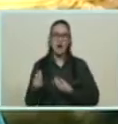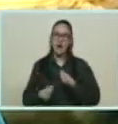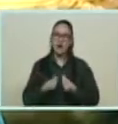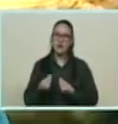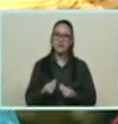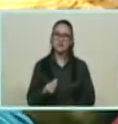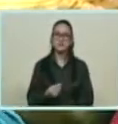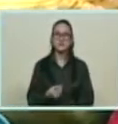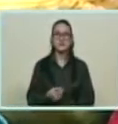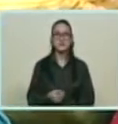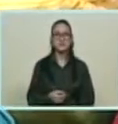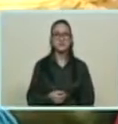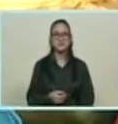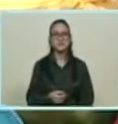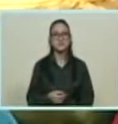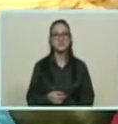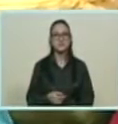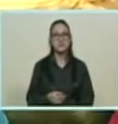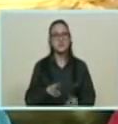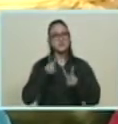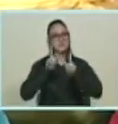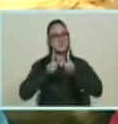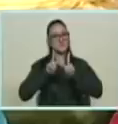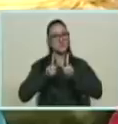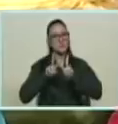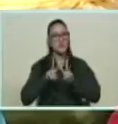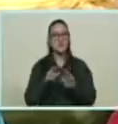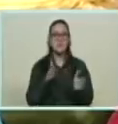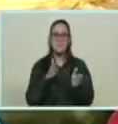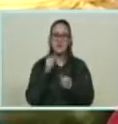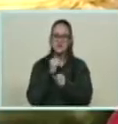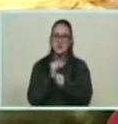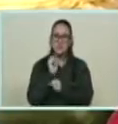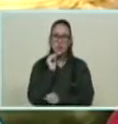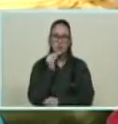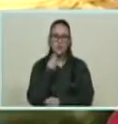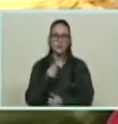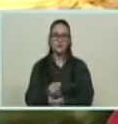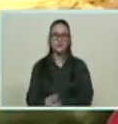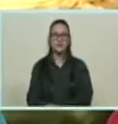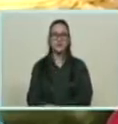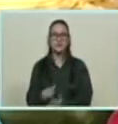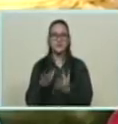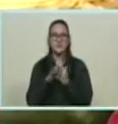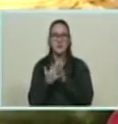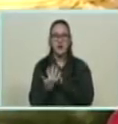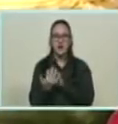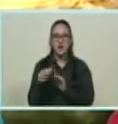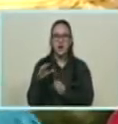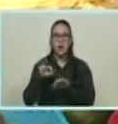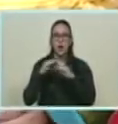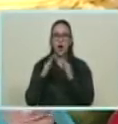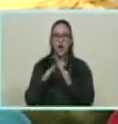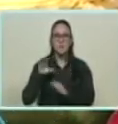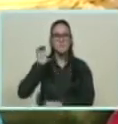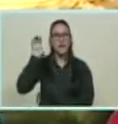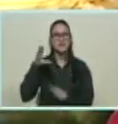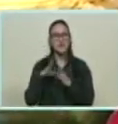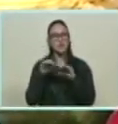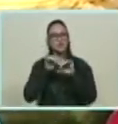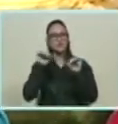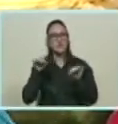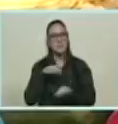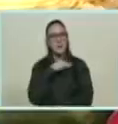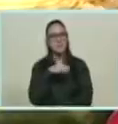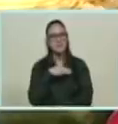hace desde la Gran Misión Vivienda Venezuela, desde el Plan Chamba Juvenil, desde Hogares de la Patria, desde todo el sistema